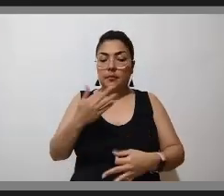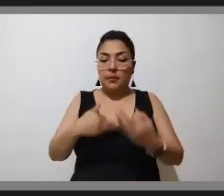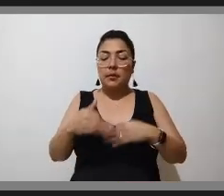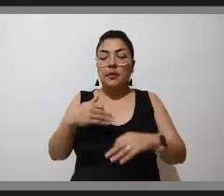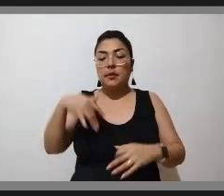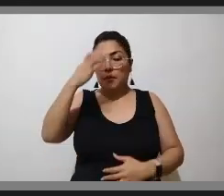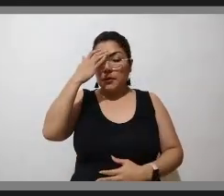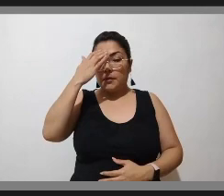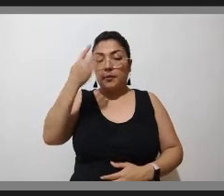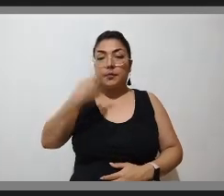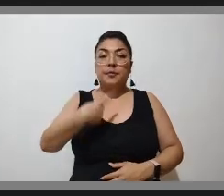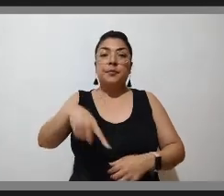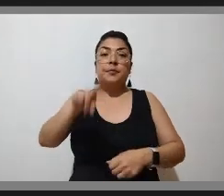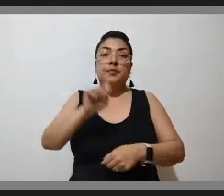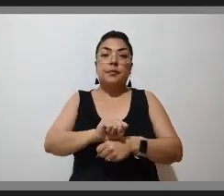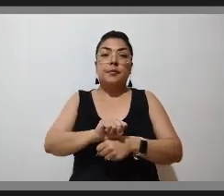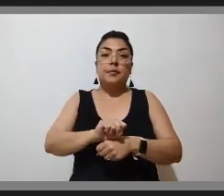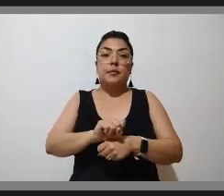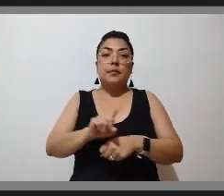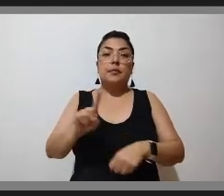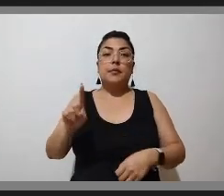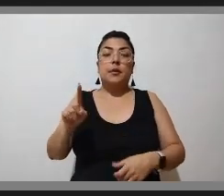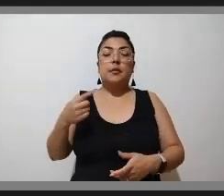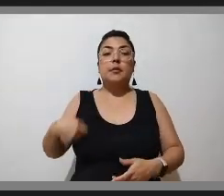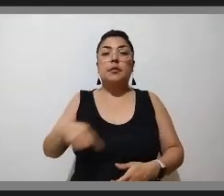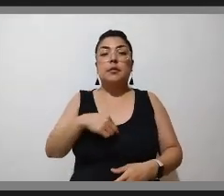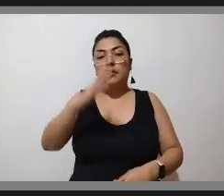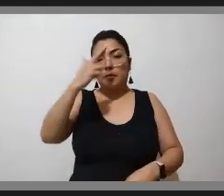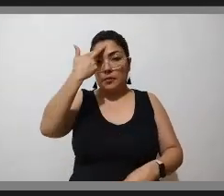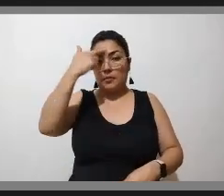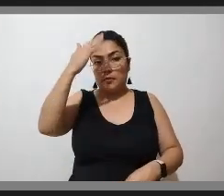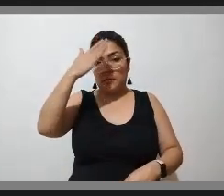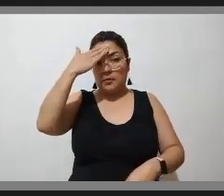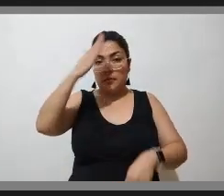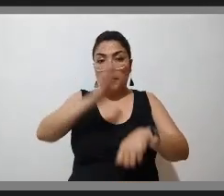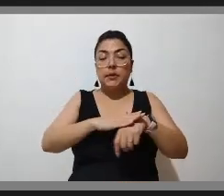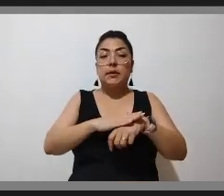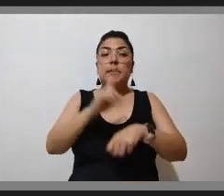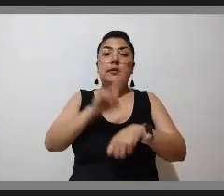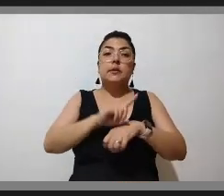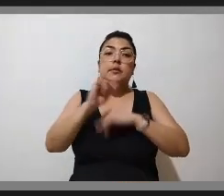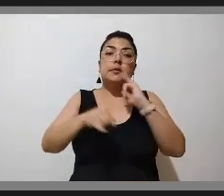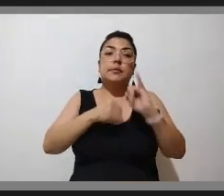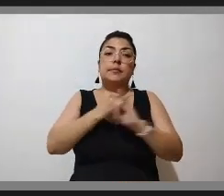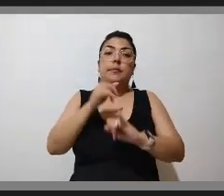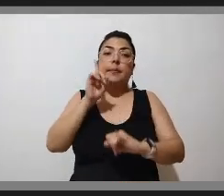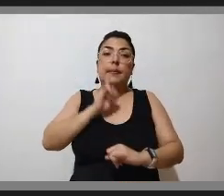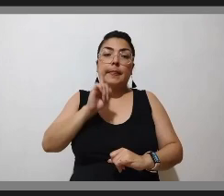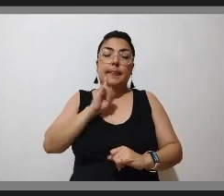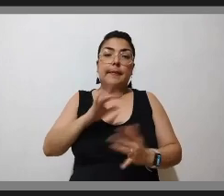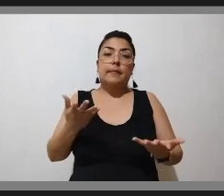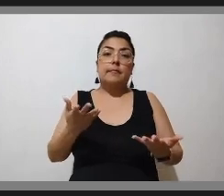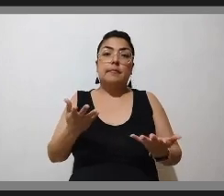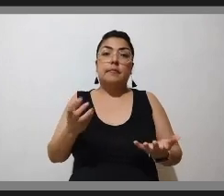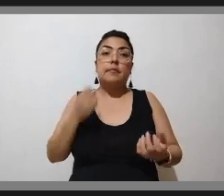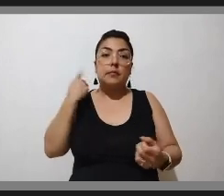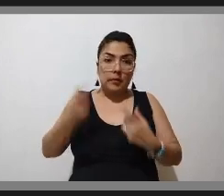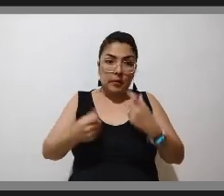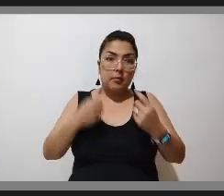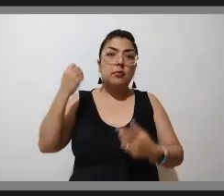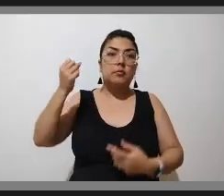para precisamente conmemorar el Día Internacional de la Mujer. Vamos a empezar con algunas intervenciones, como